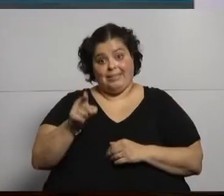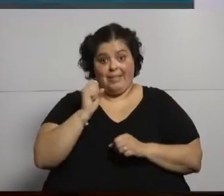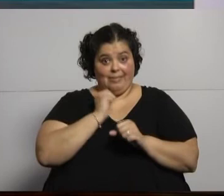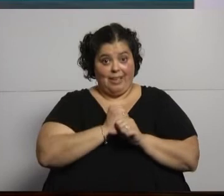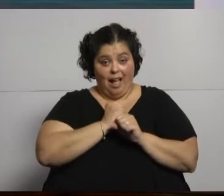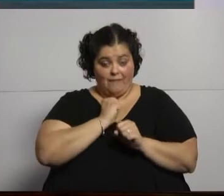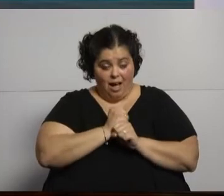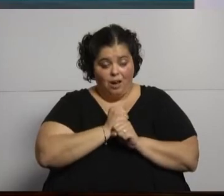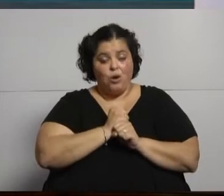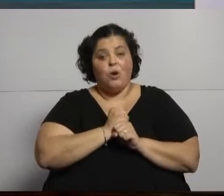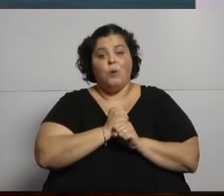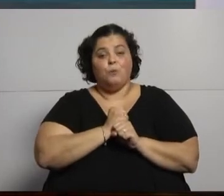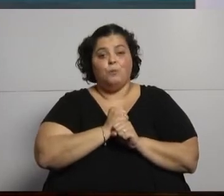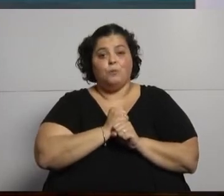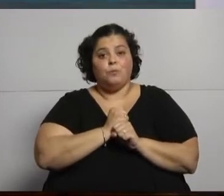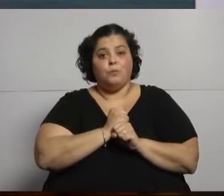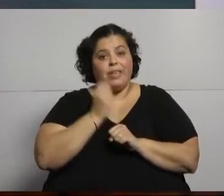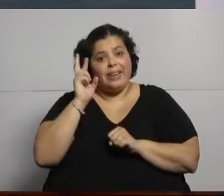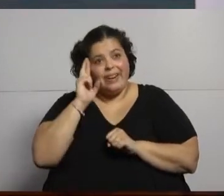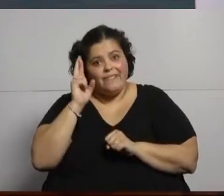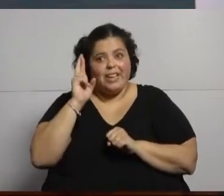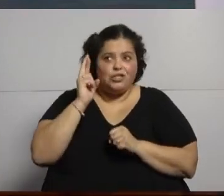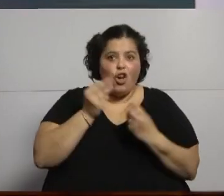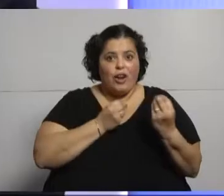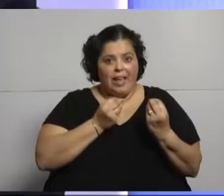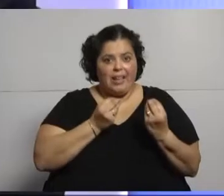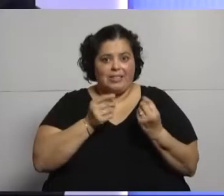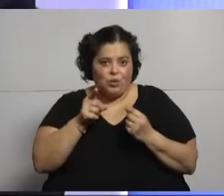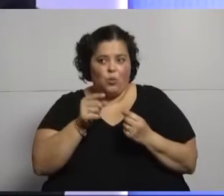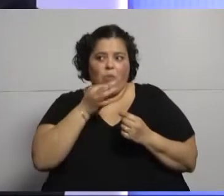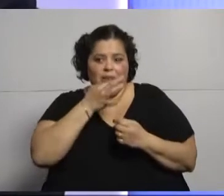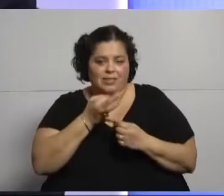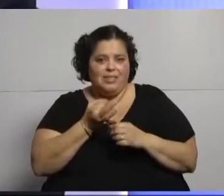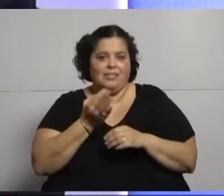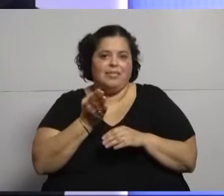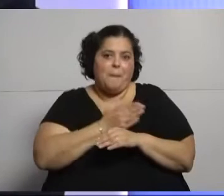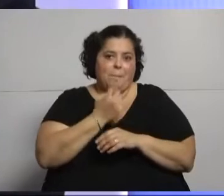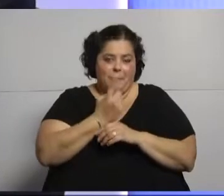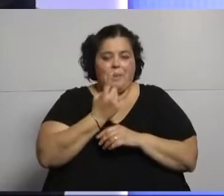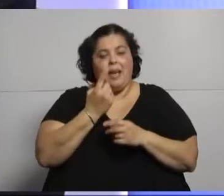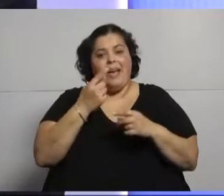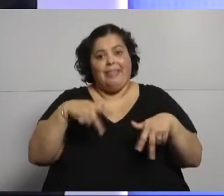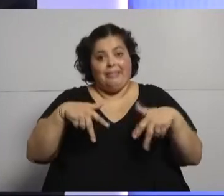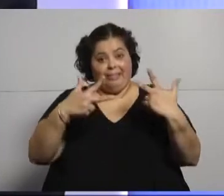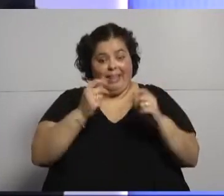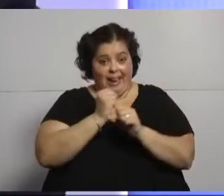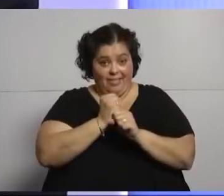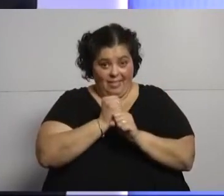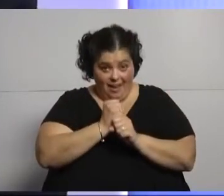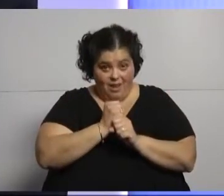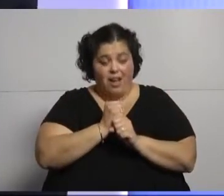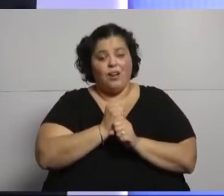silo, esas reflexiones primarias que a veces en el teletrabajo ven